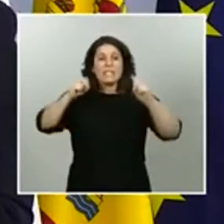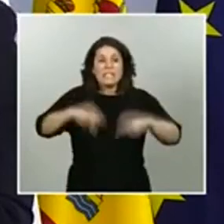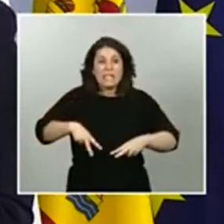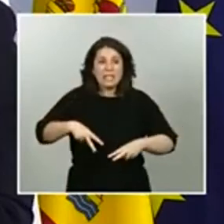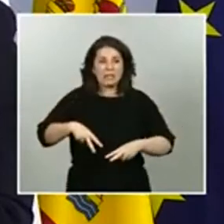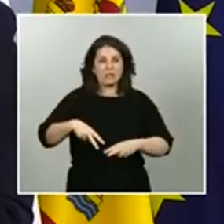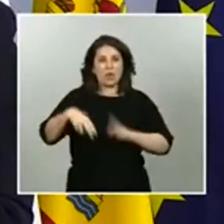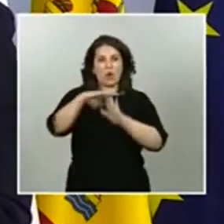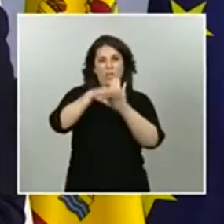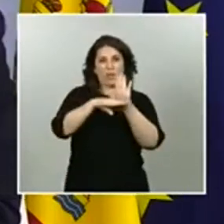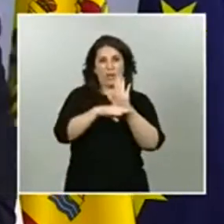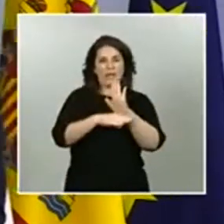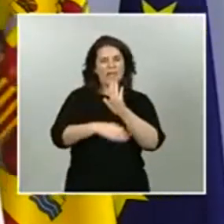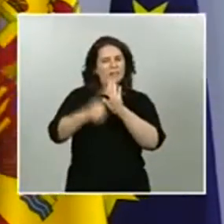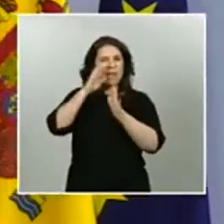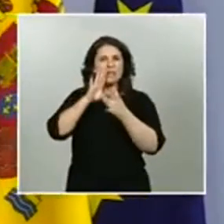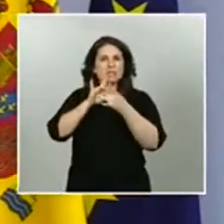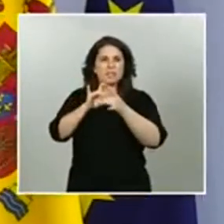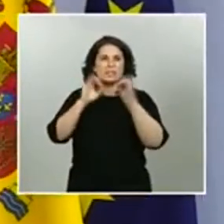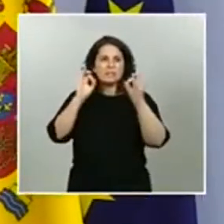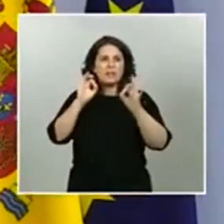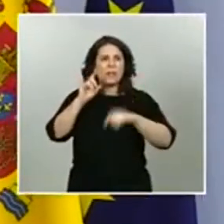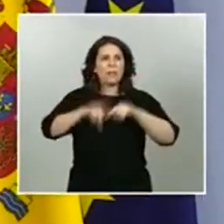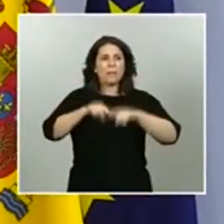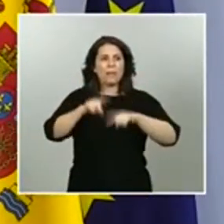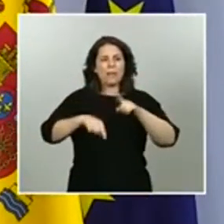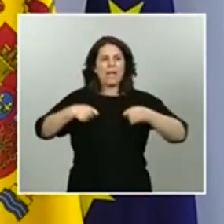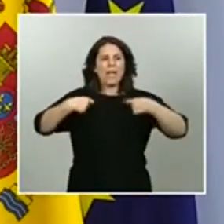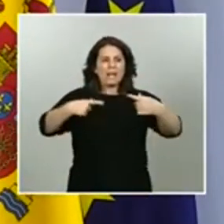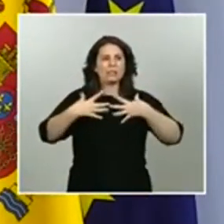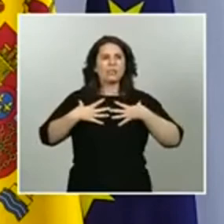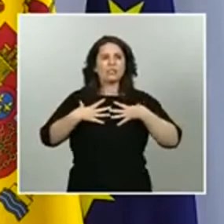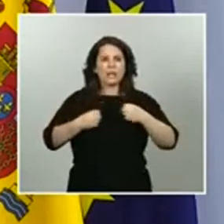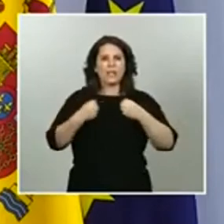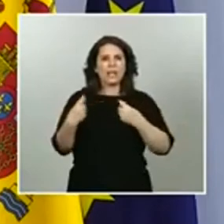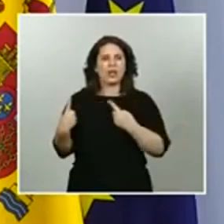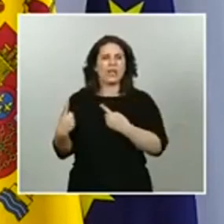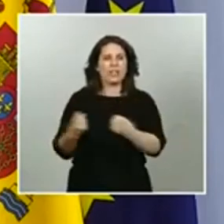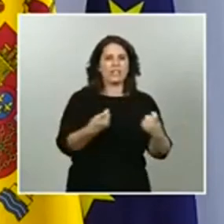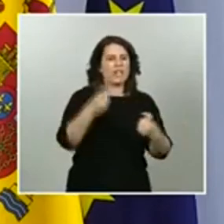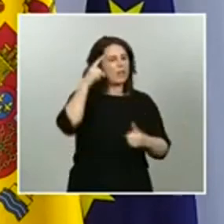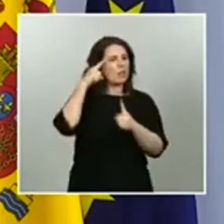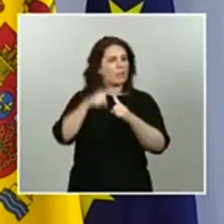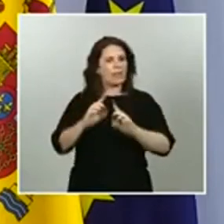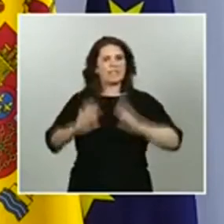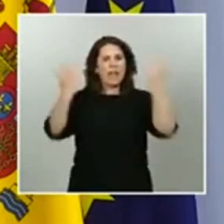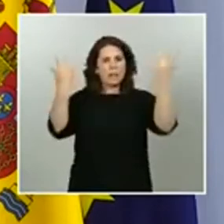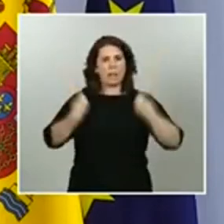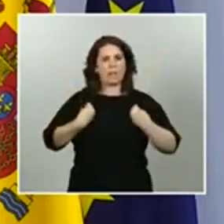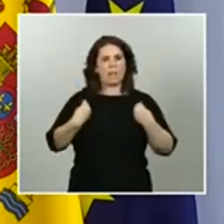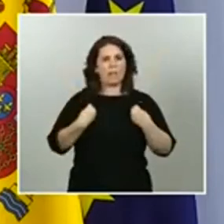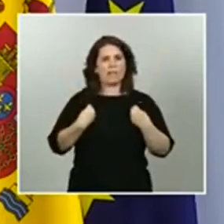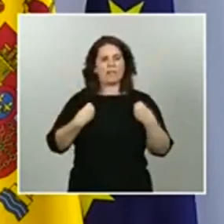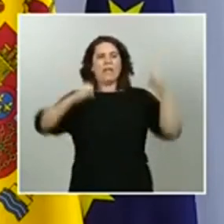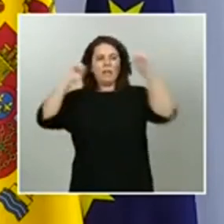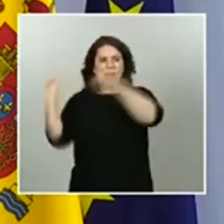gasto sanitario necesario para salvar vidas y defender la salud pública de nuestros compatriotas.